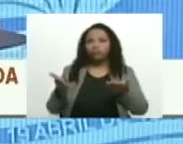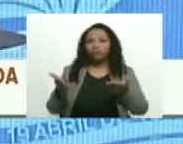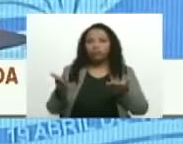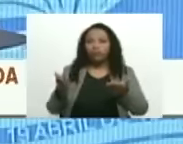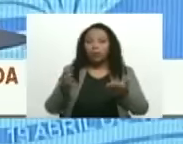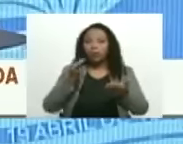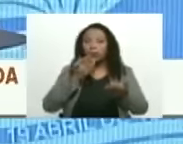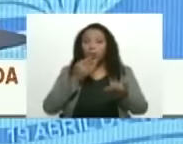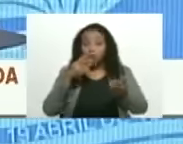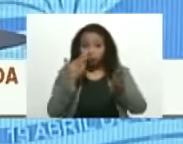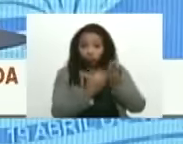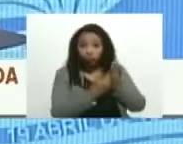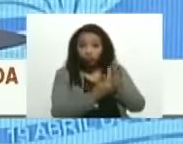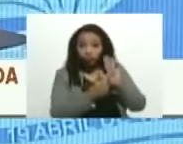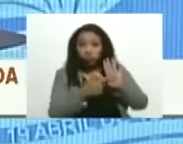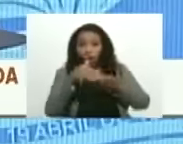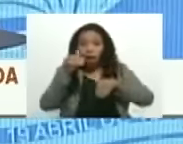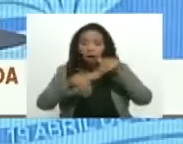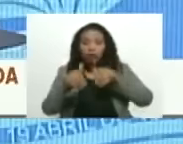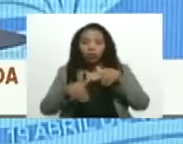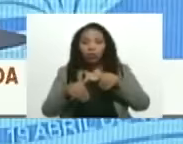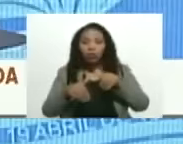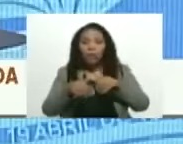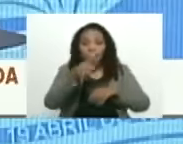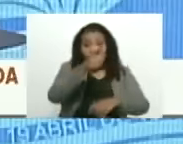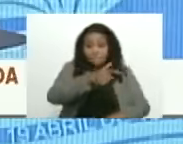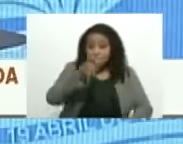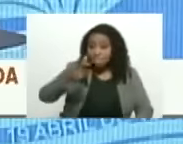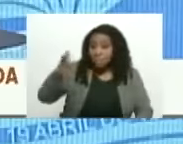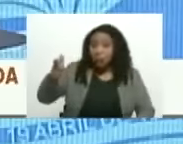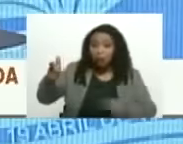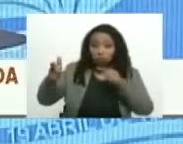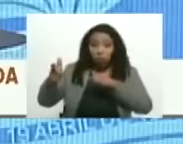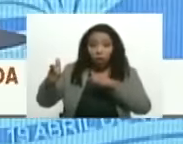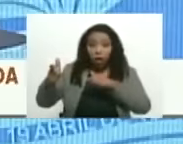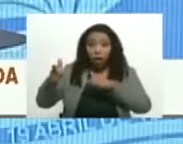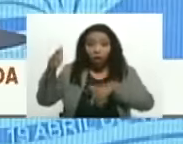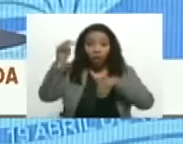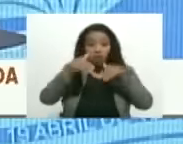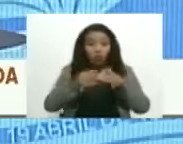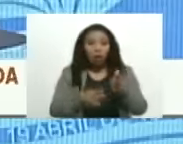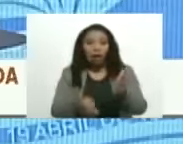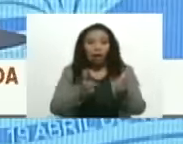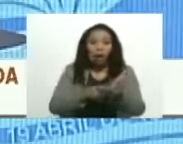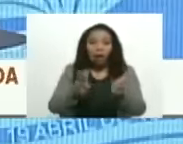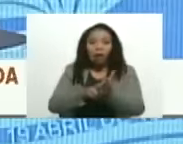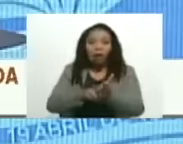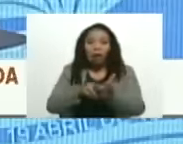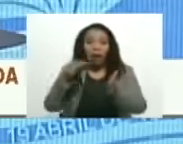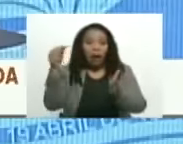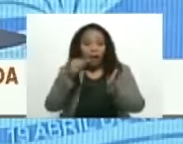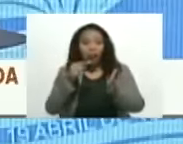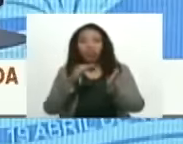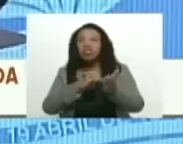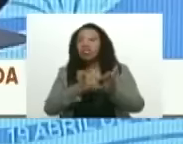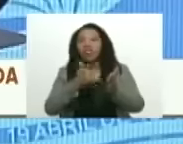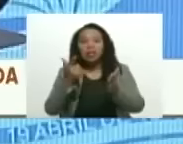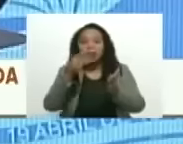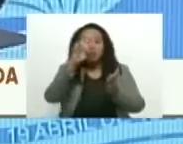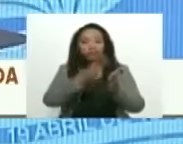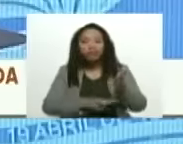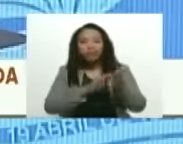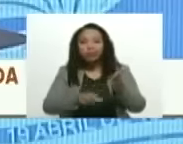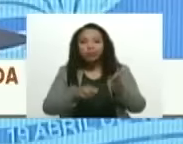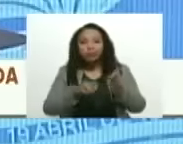demuestra en una elección que las personas han votado en varias oportunidades, eso ya anula por completo la elección. Imagínense lo que